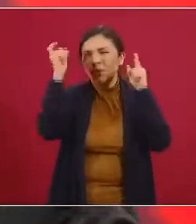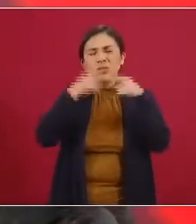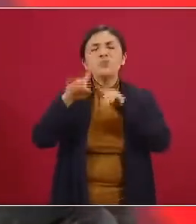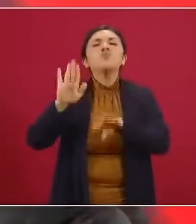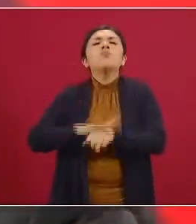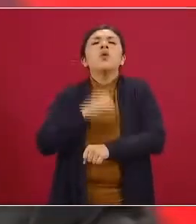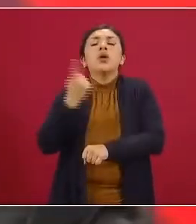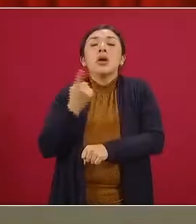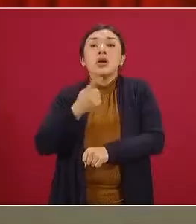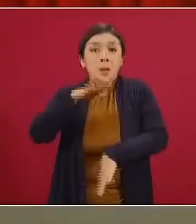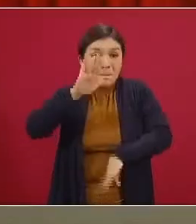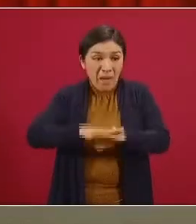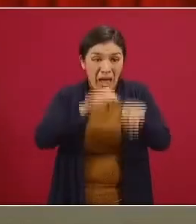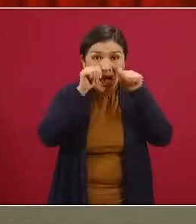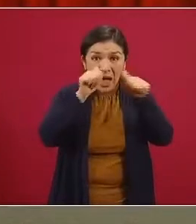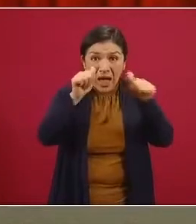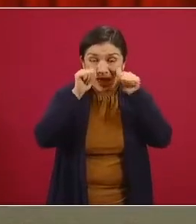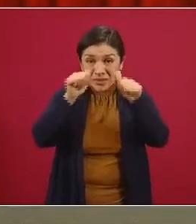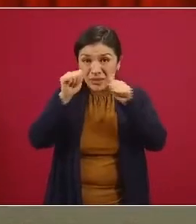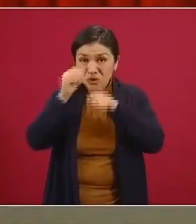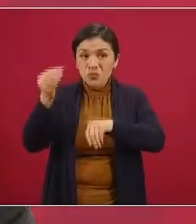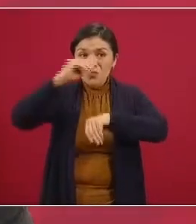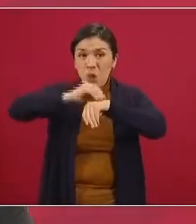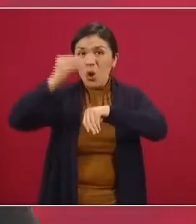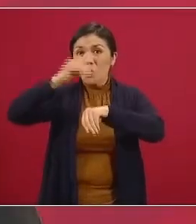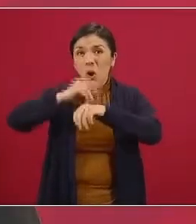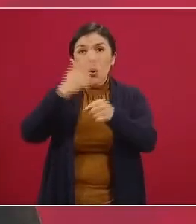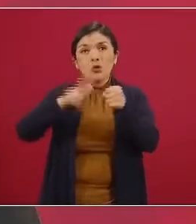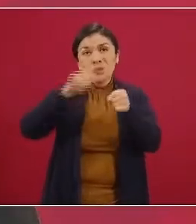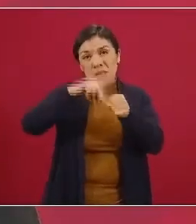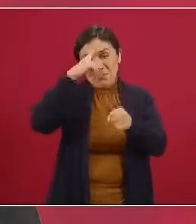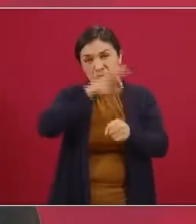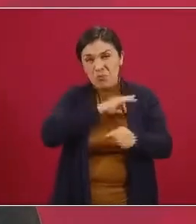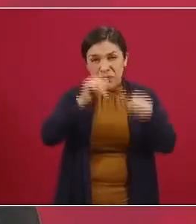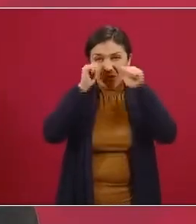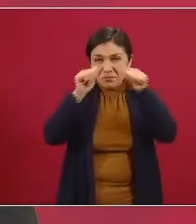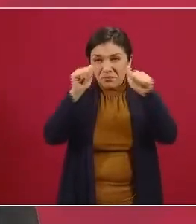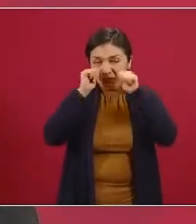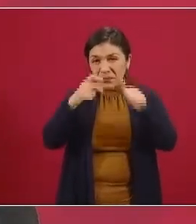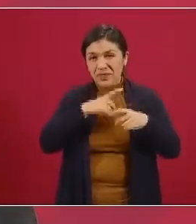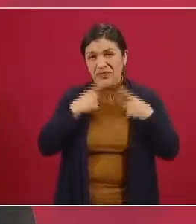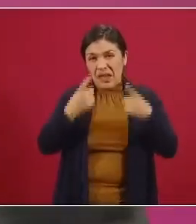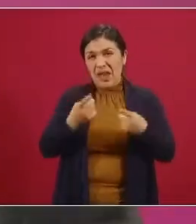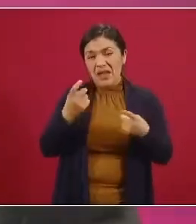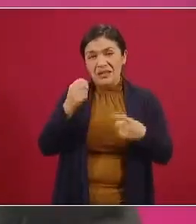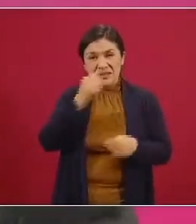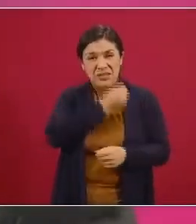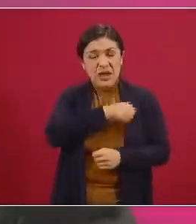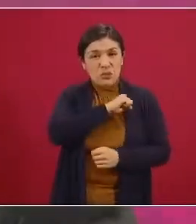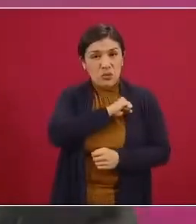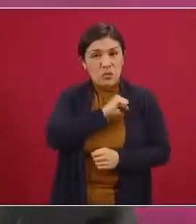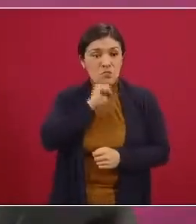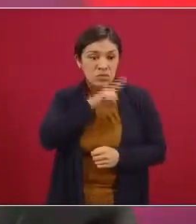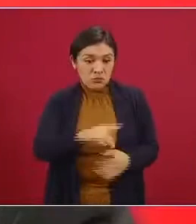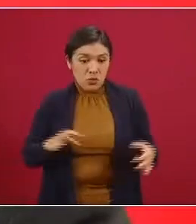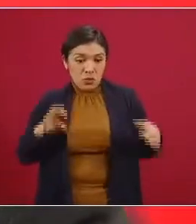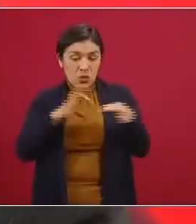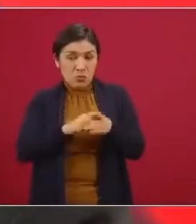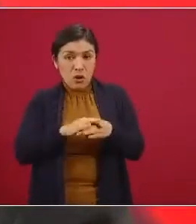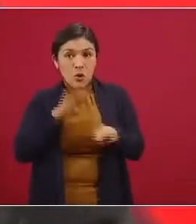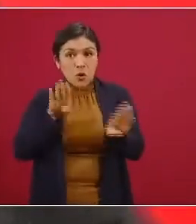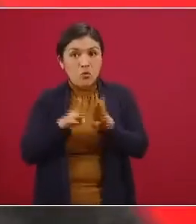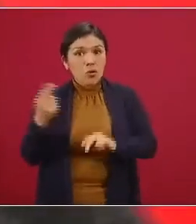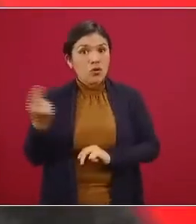la cobertura de servicios de salud, es decir, la capacidad instalada para proporcionar servicios de salud, no corresponde con lo que se